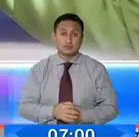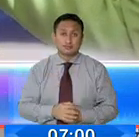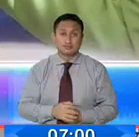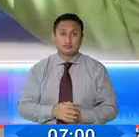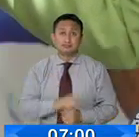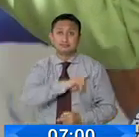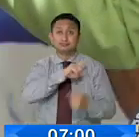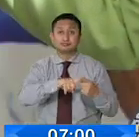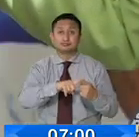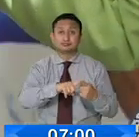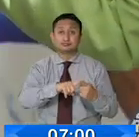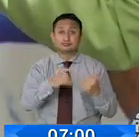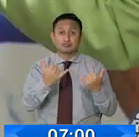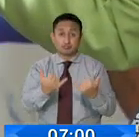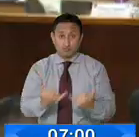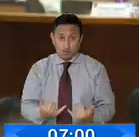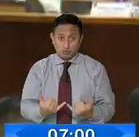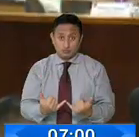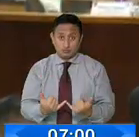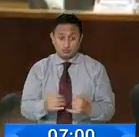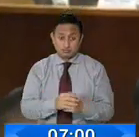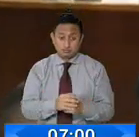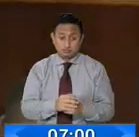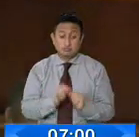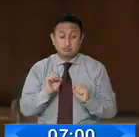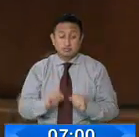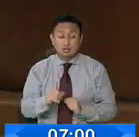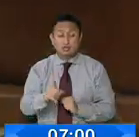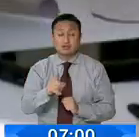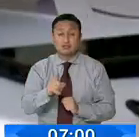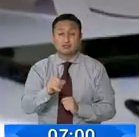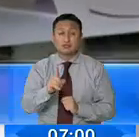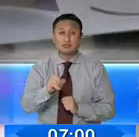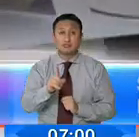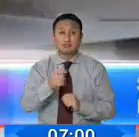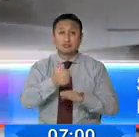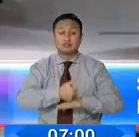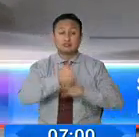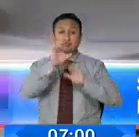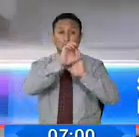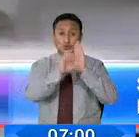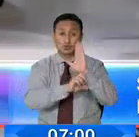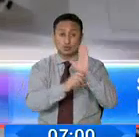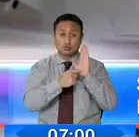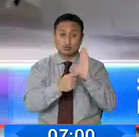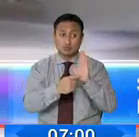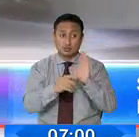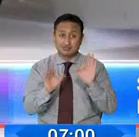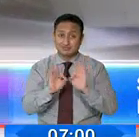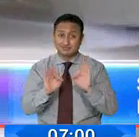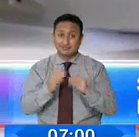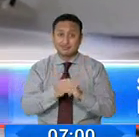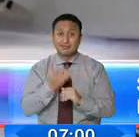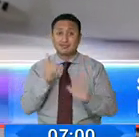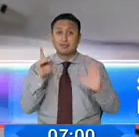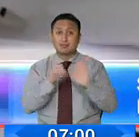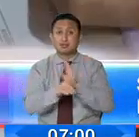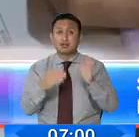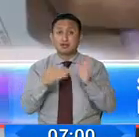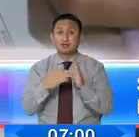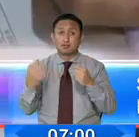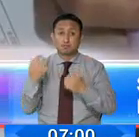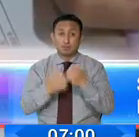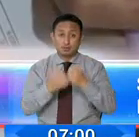hasta el día de hoy no se ha ingresado en la Corte Constitucional ninguna demanda por conflicto